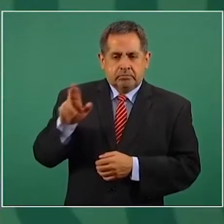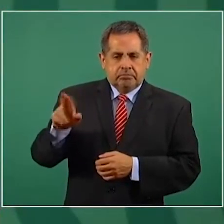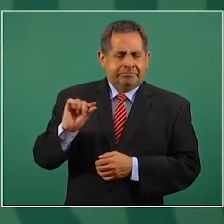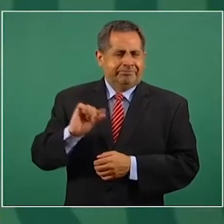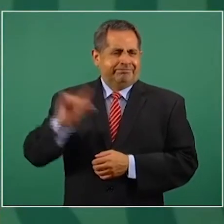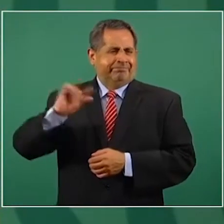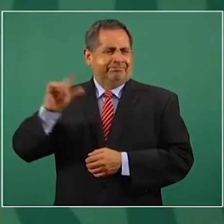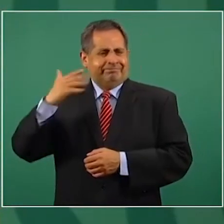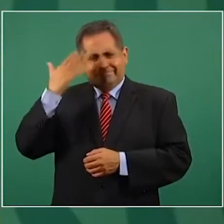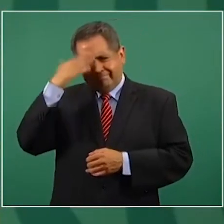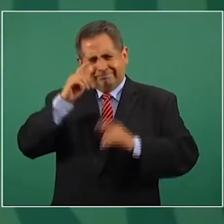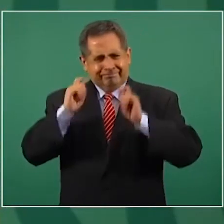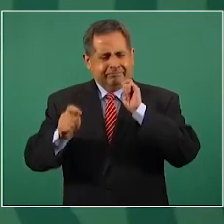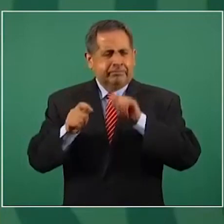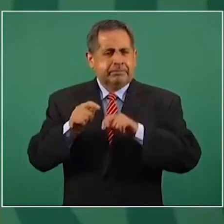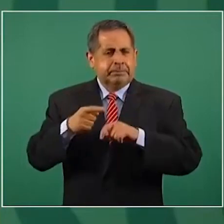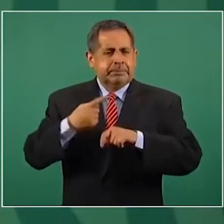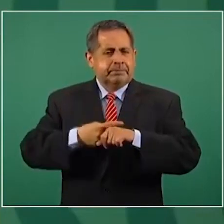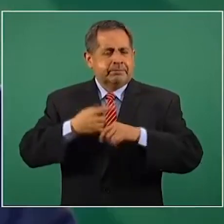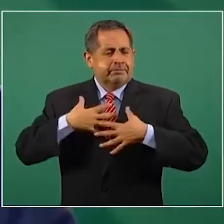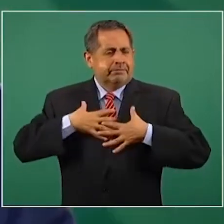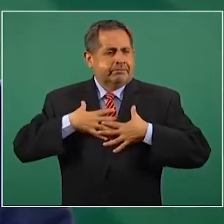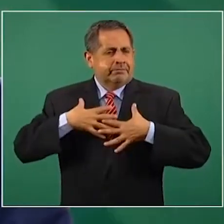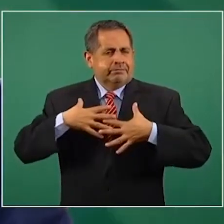en enfermedades pulmonares, porque esta